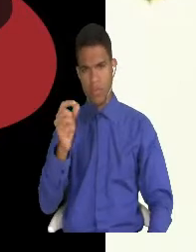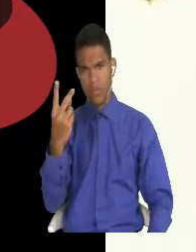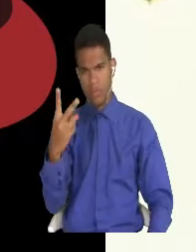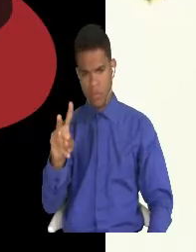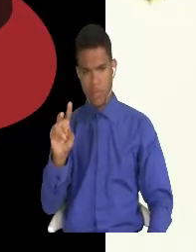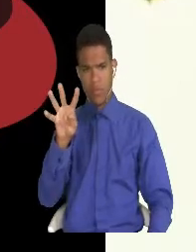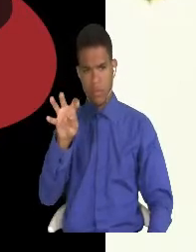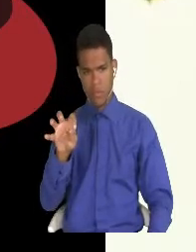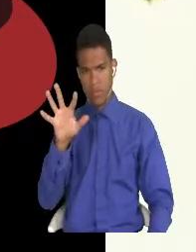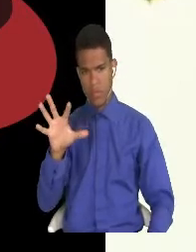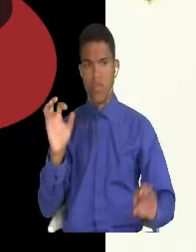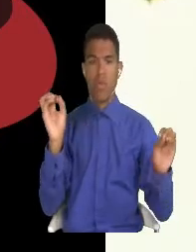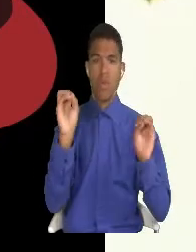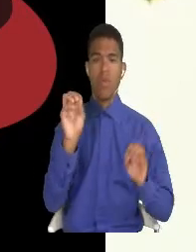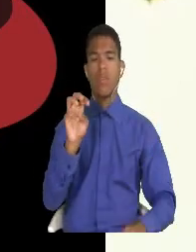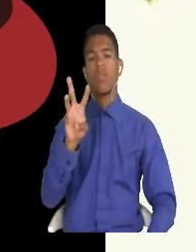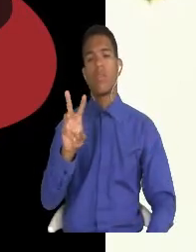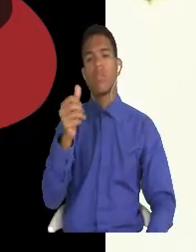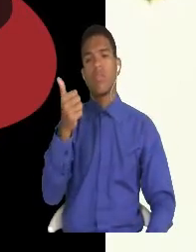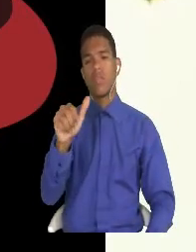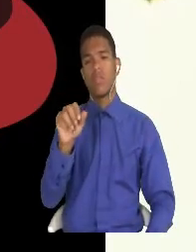602-1295 o